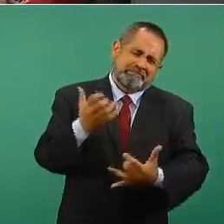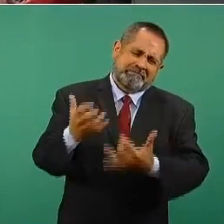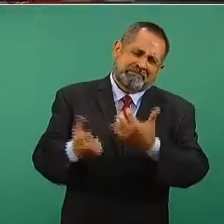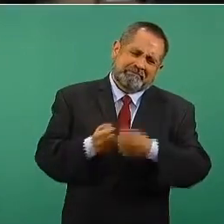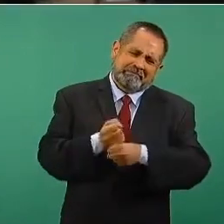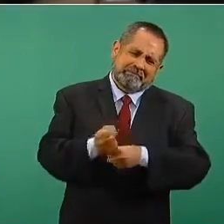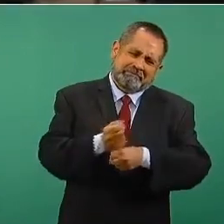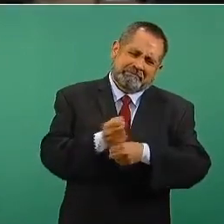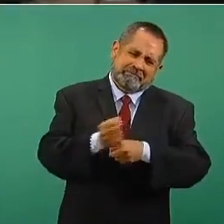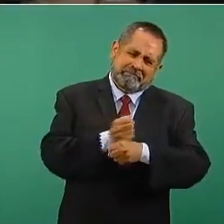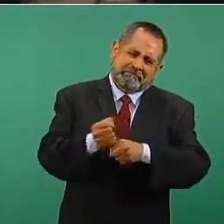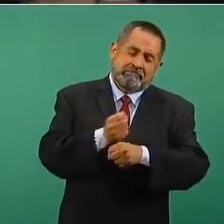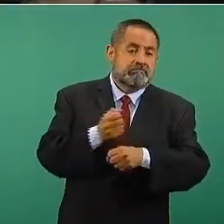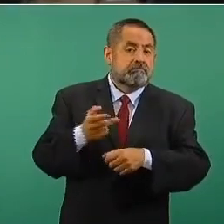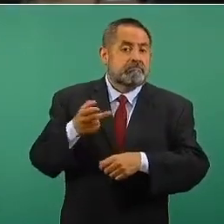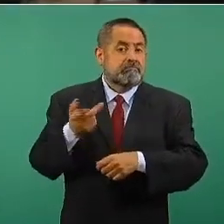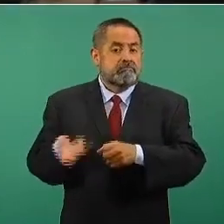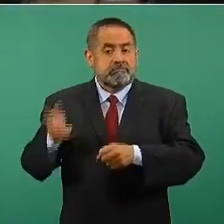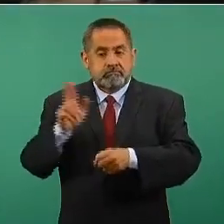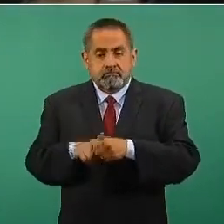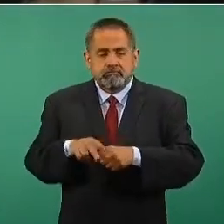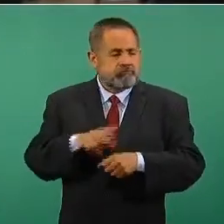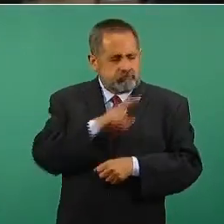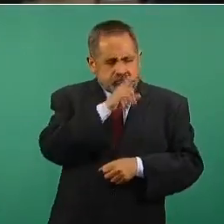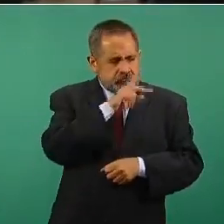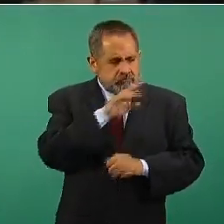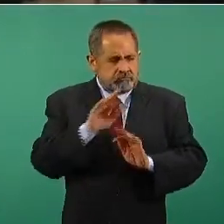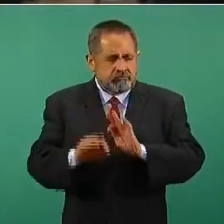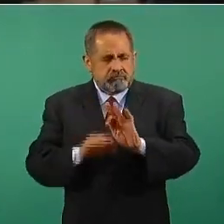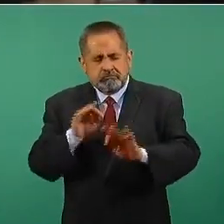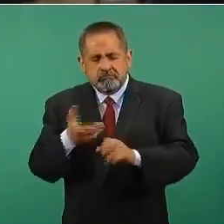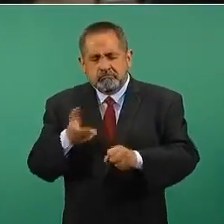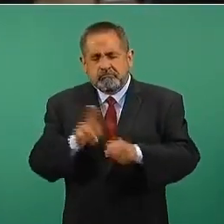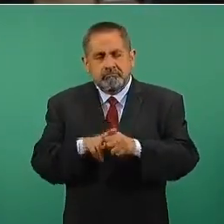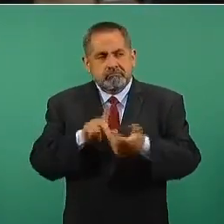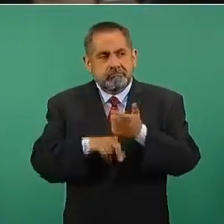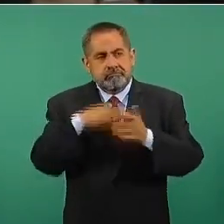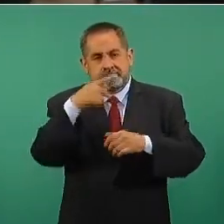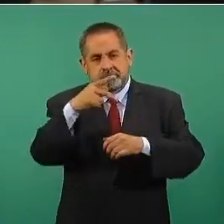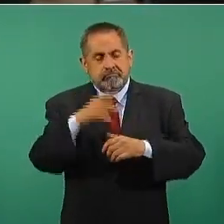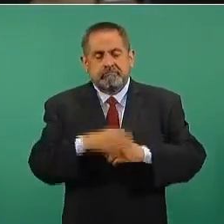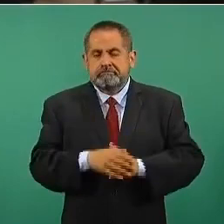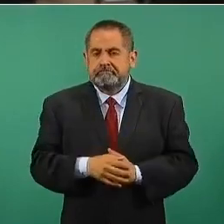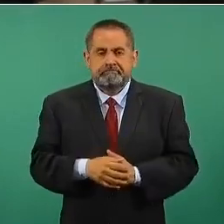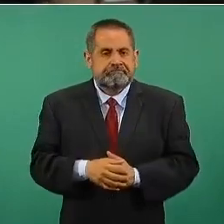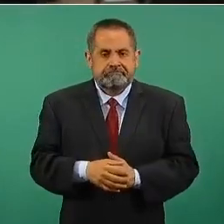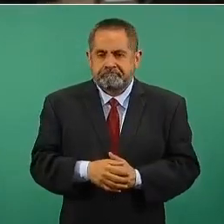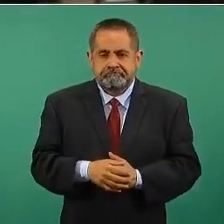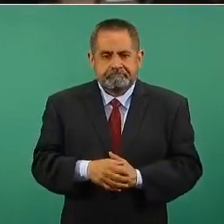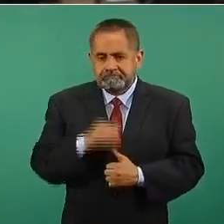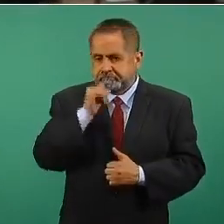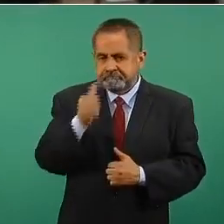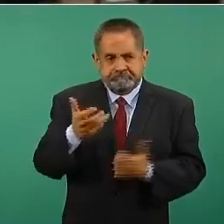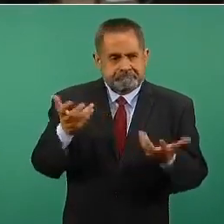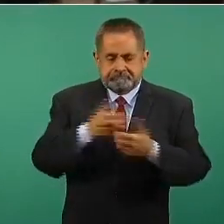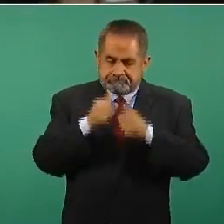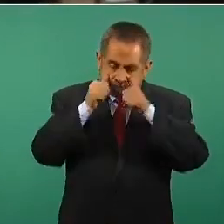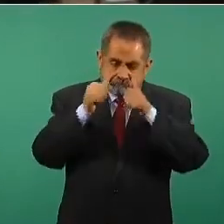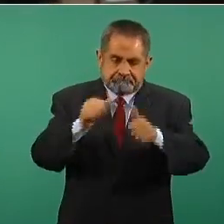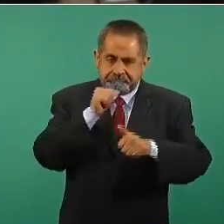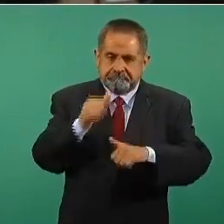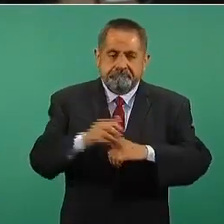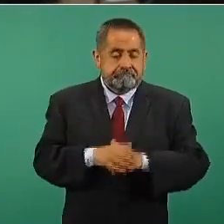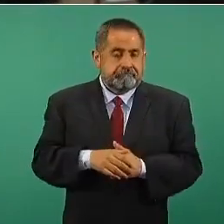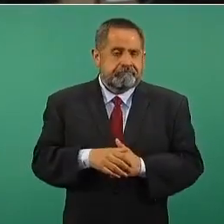mucho tiempo en el hospital, se les prometió atención por parte de sus estados natales y no hubo. Si bien hay